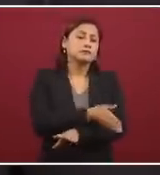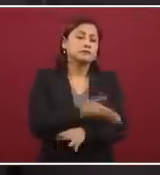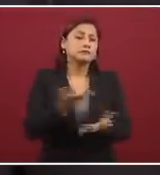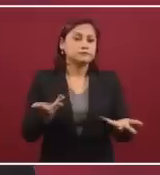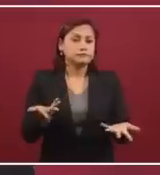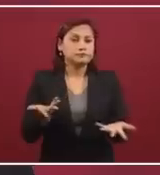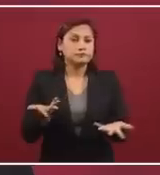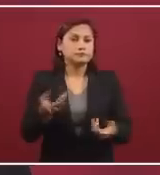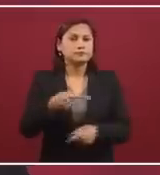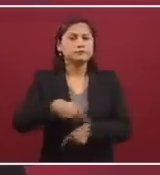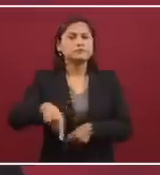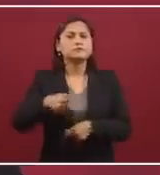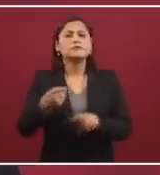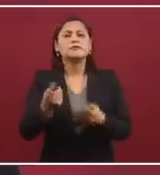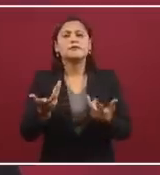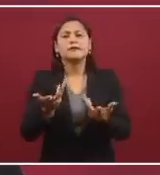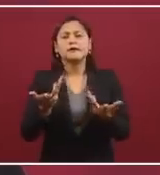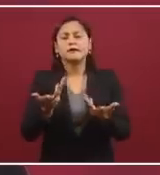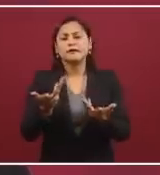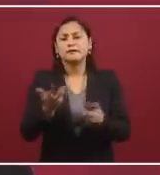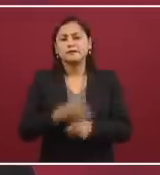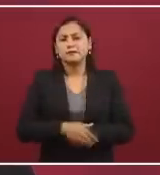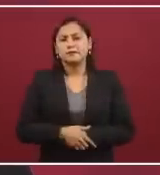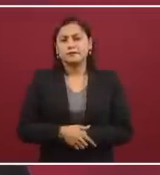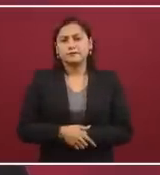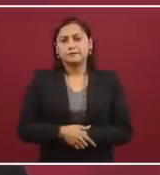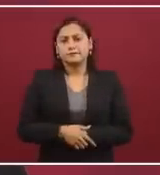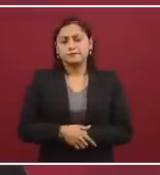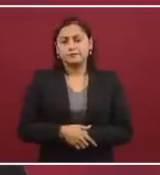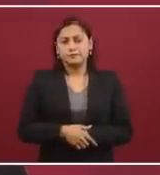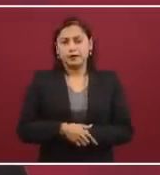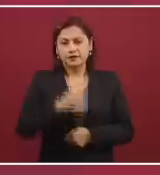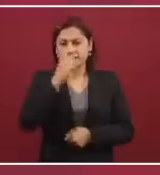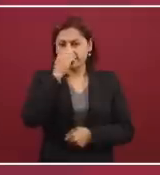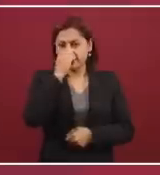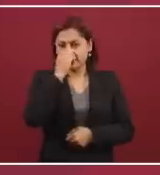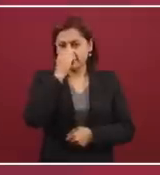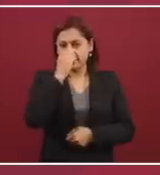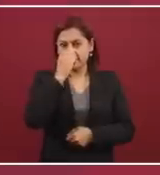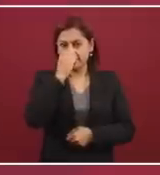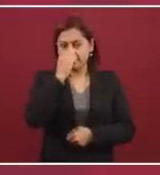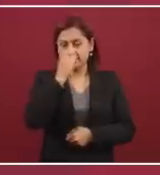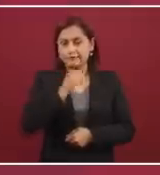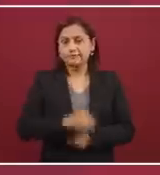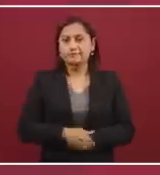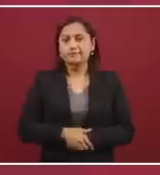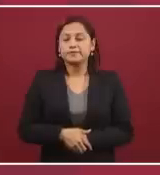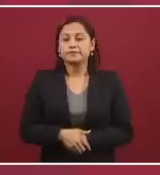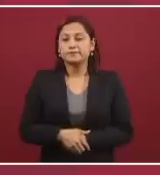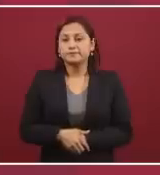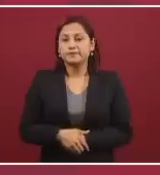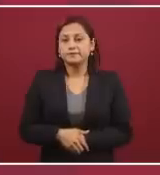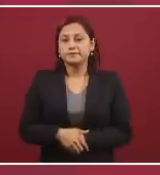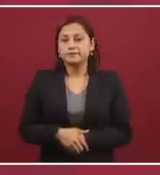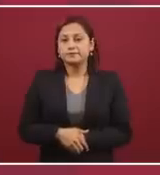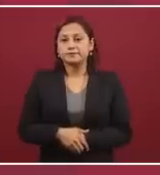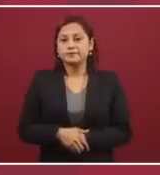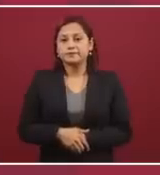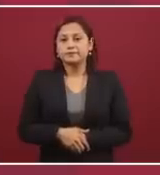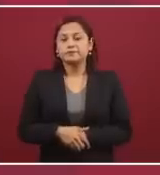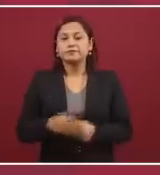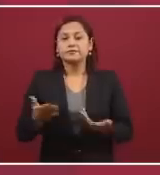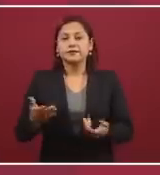que hicieron para que exigir en la